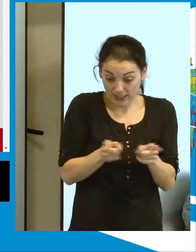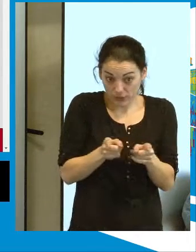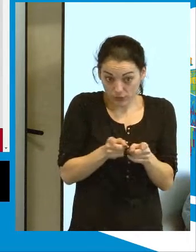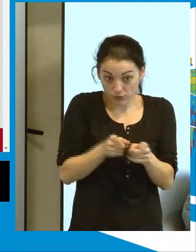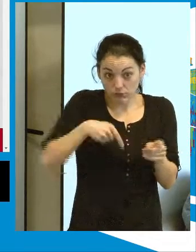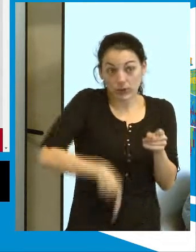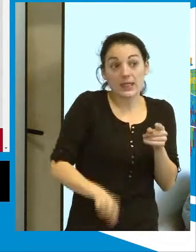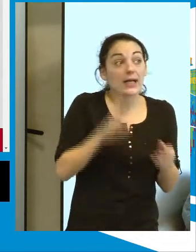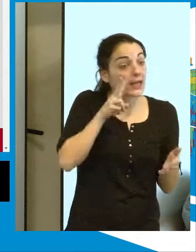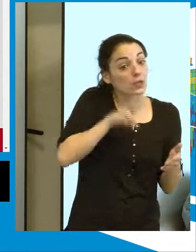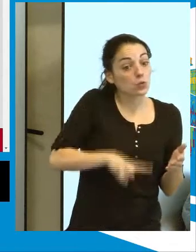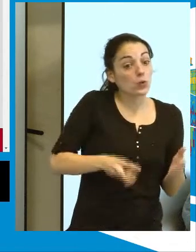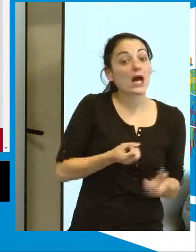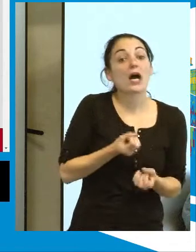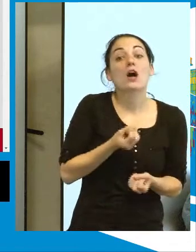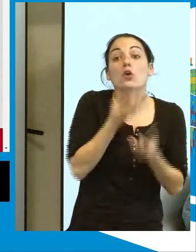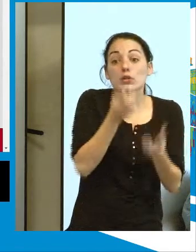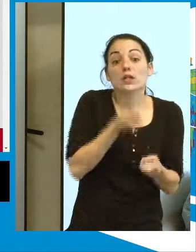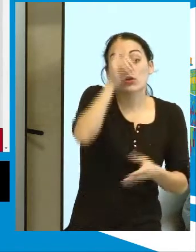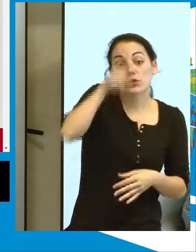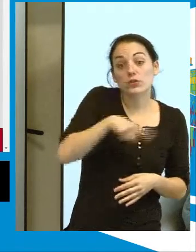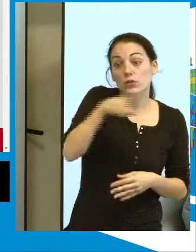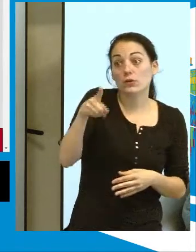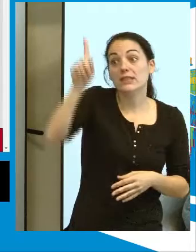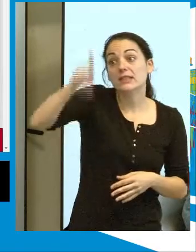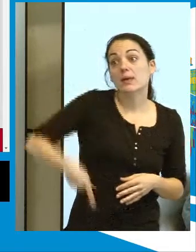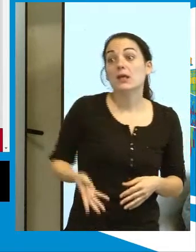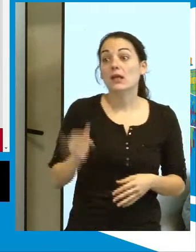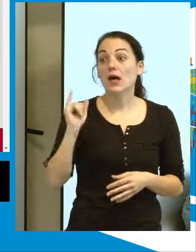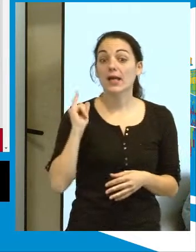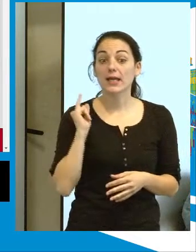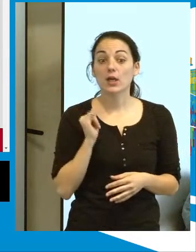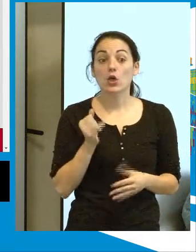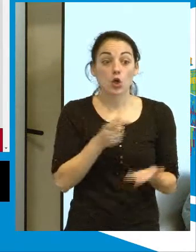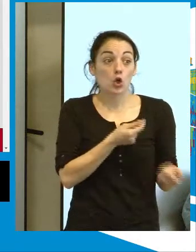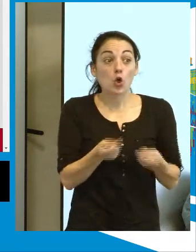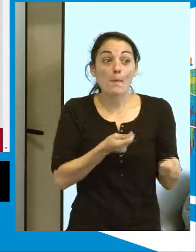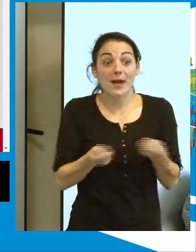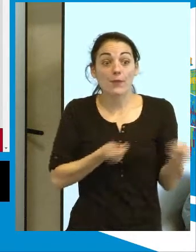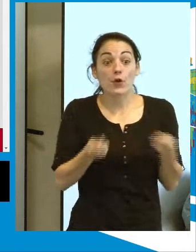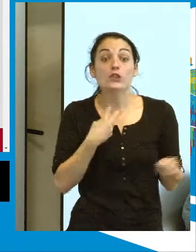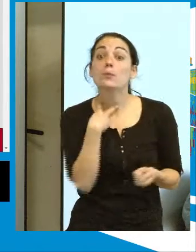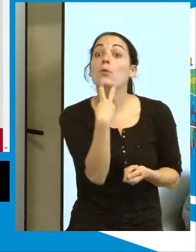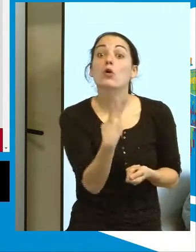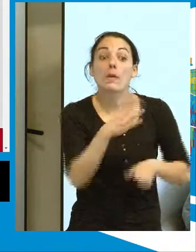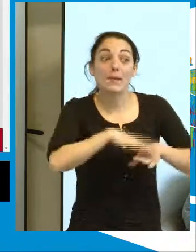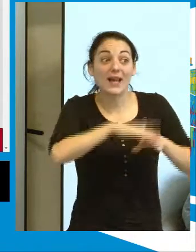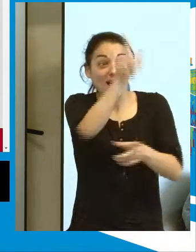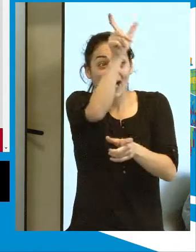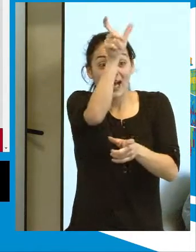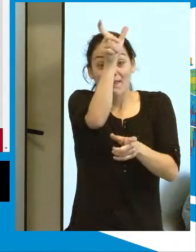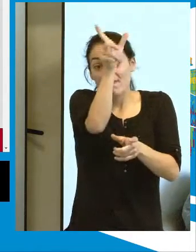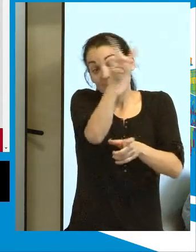no del tema de los contenidos. Y también tenemos el de comandos de voz, que está pensado para una discapacidad de alguna